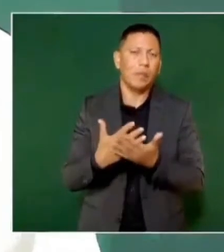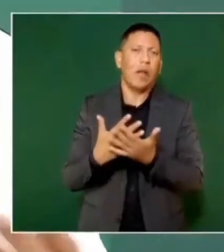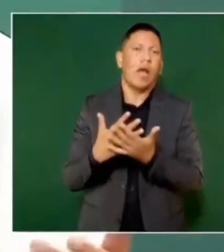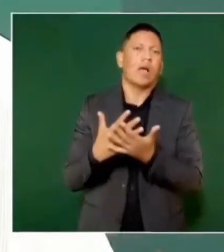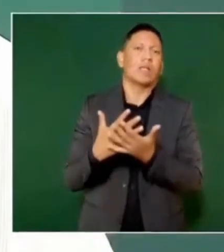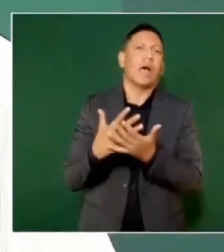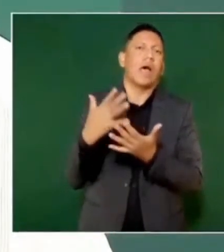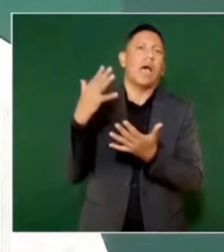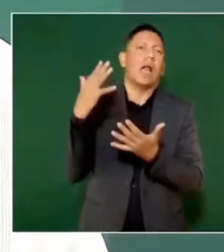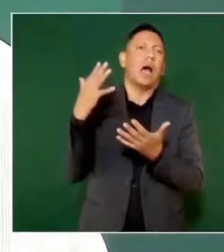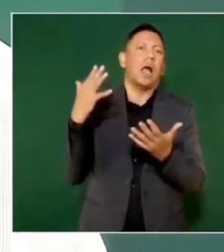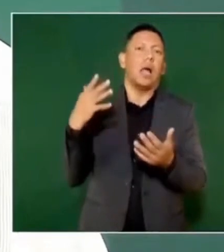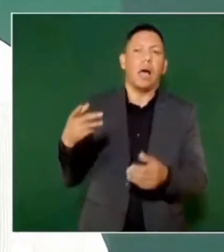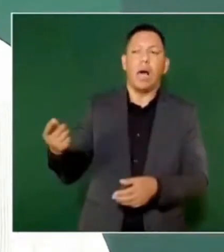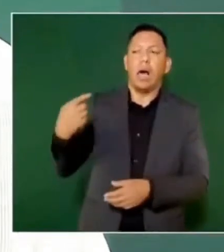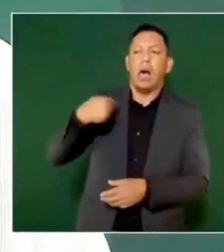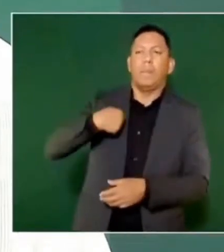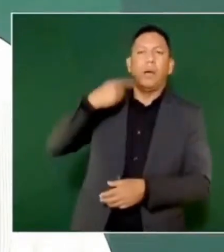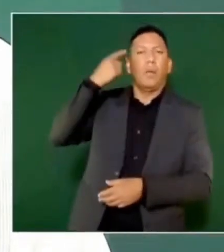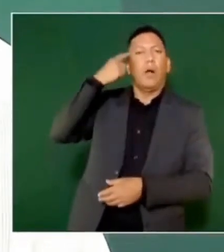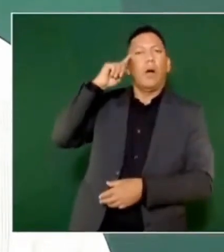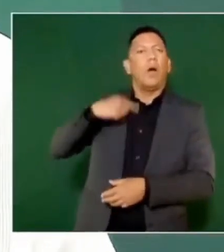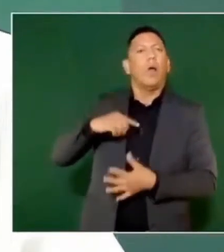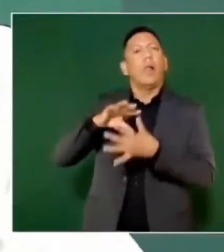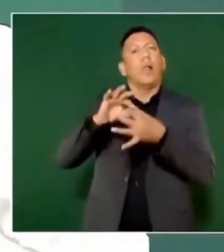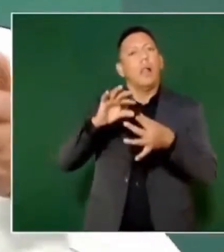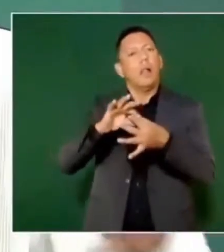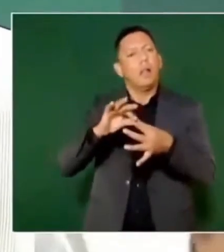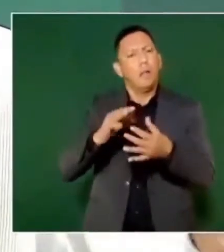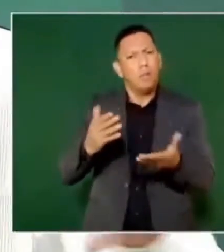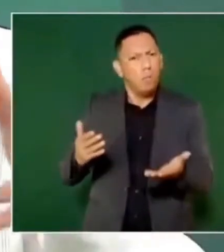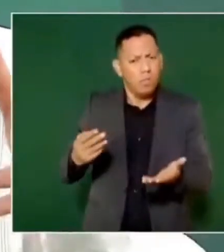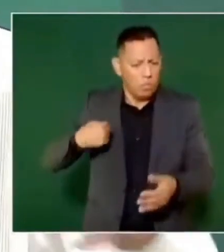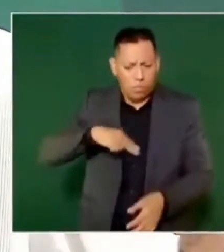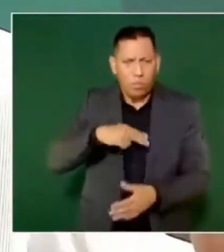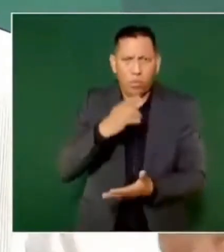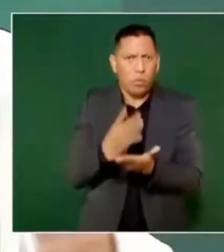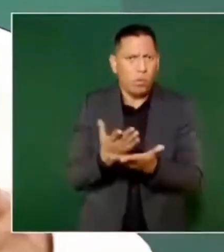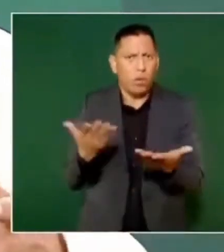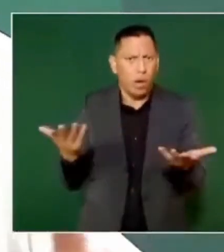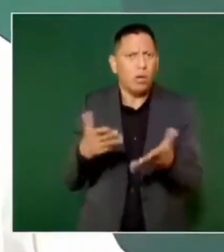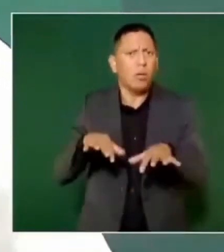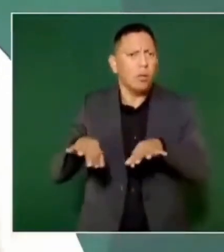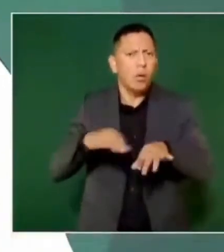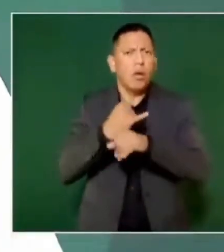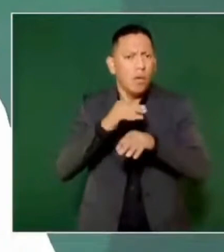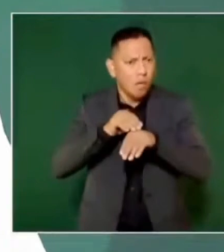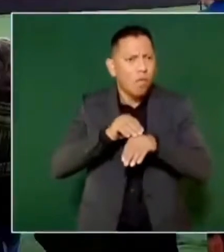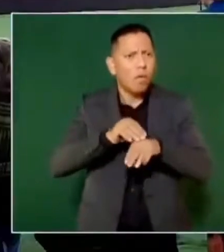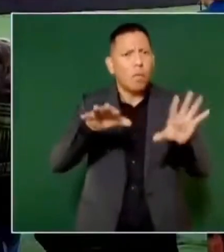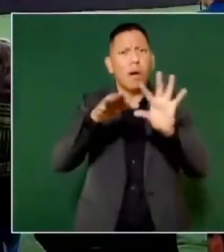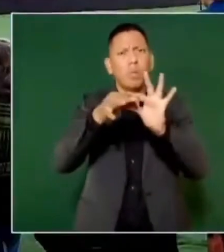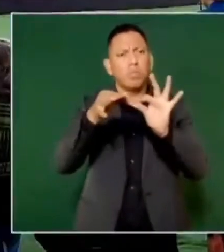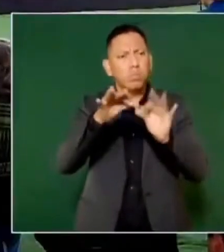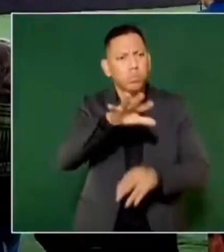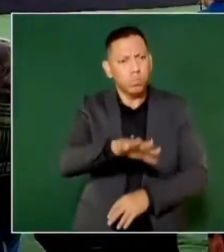¿Por qué se van a enojar conmigo? Si nosotros lo que estamos haciendo es informándole a la gente.